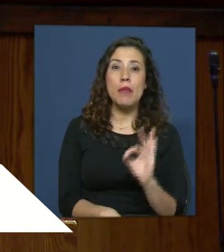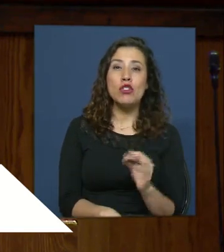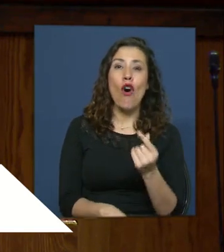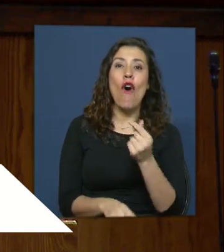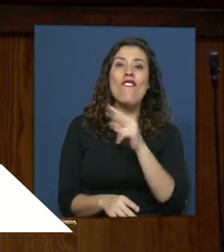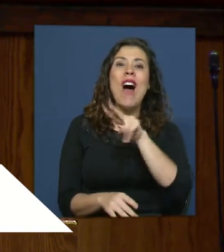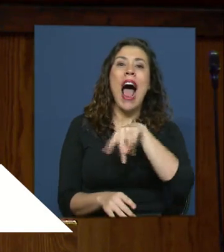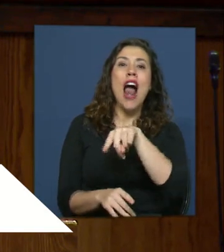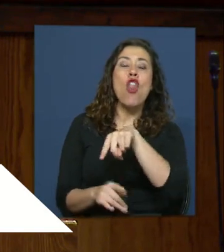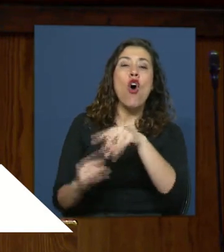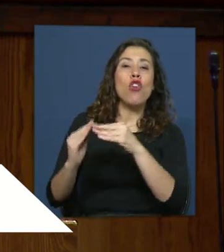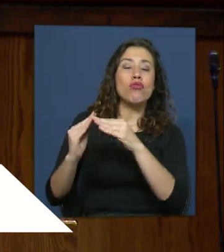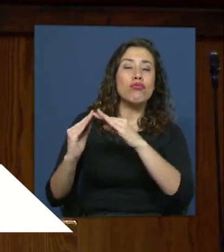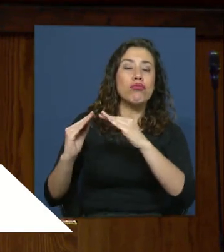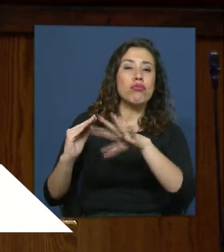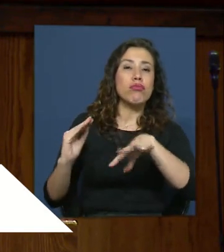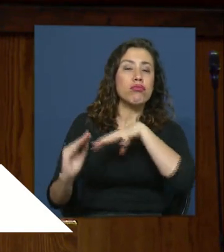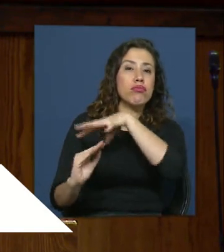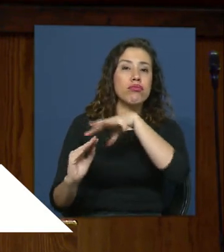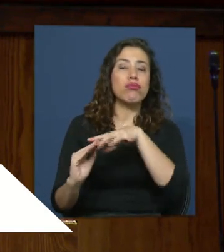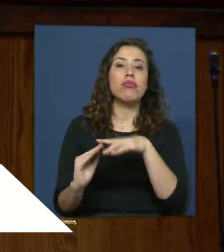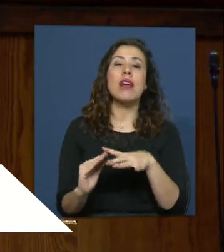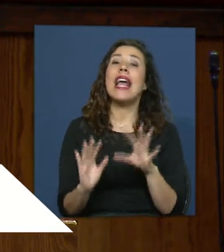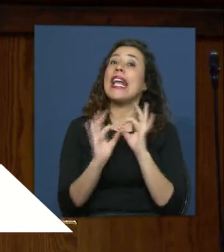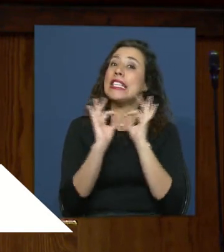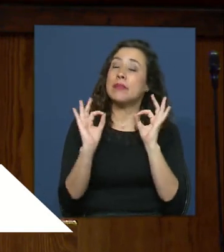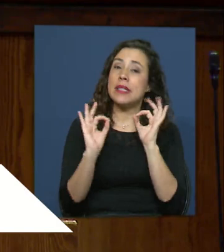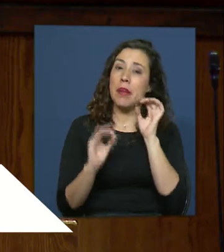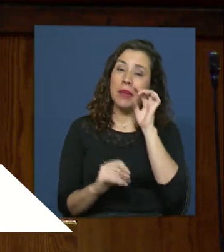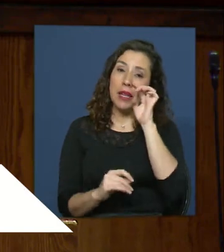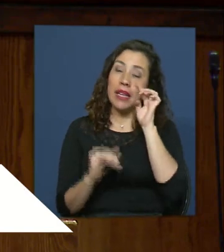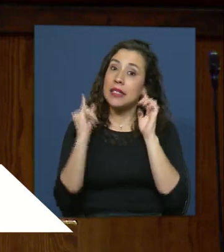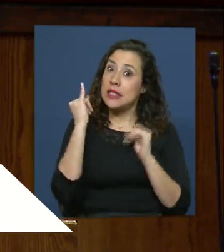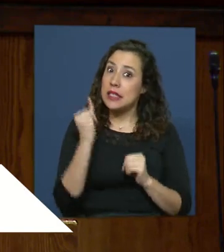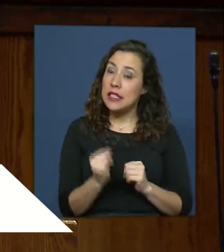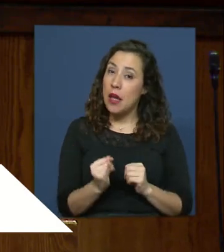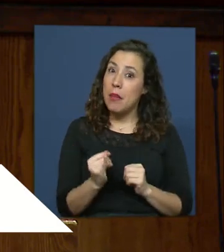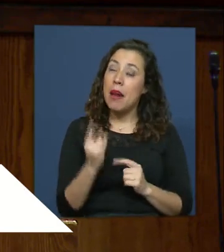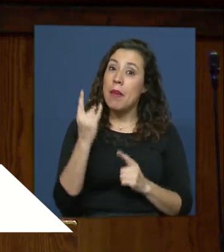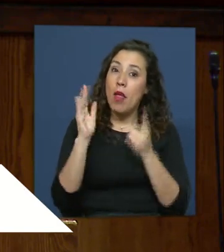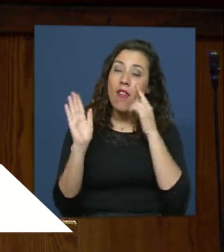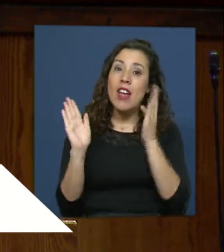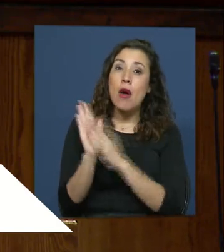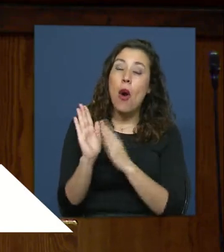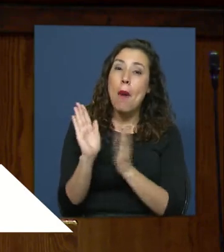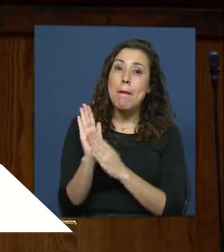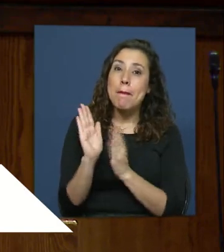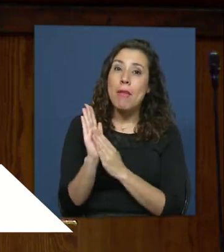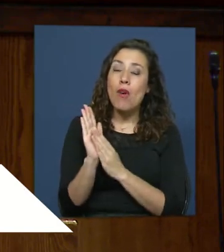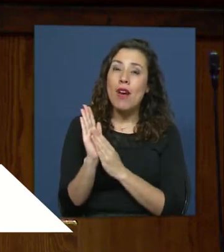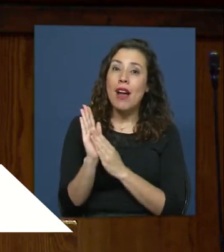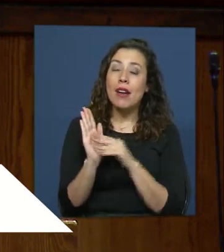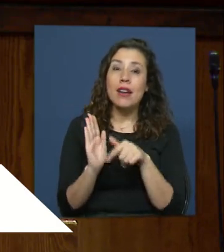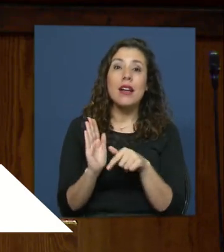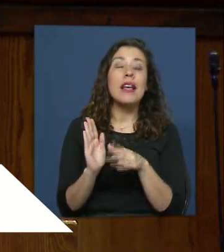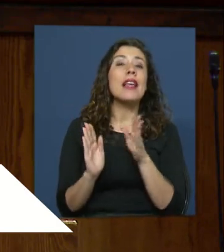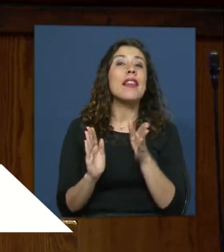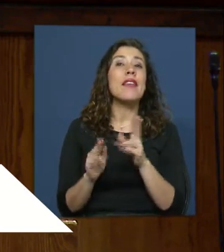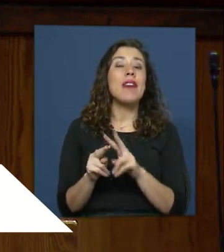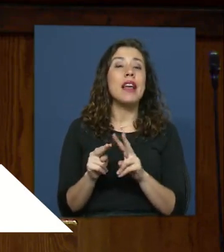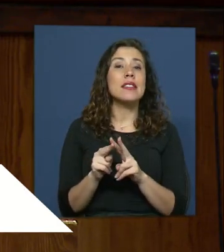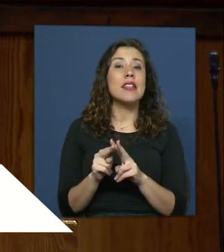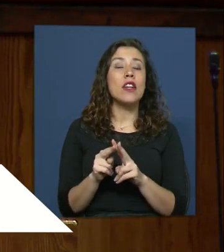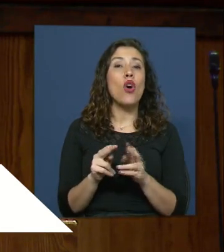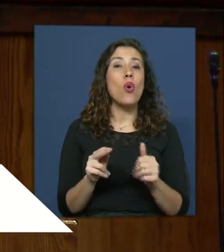avalúo fiscal del inmueble en casos excepcionales, siempre que se demostrara que la operación se realizaría en